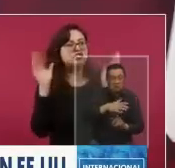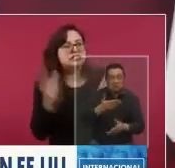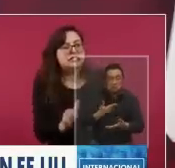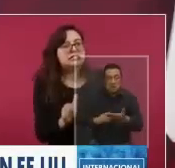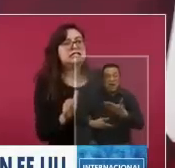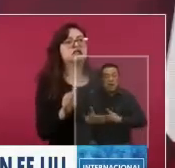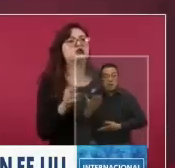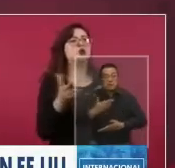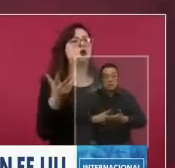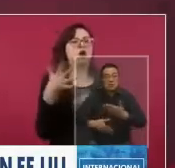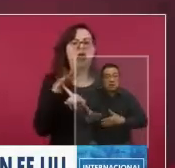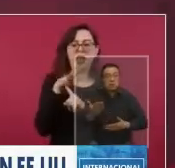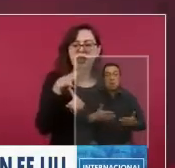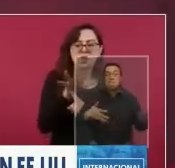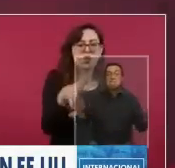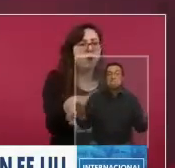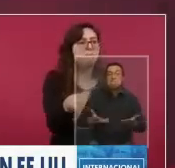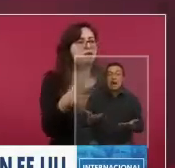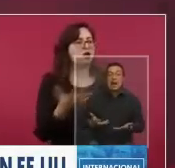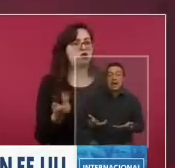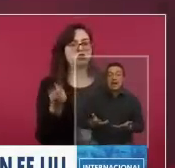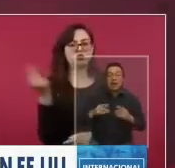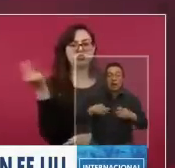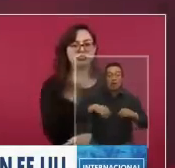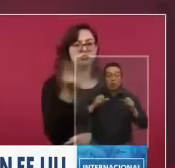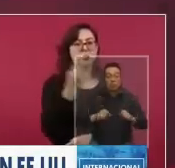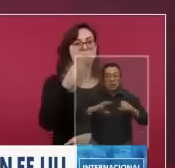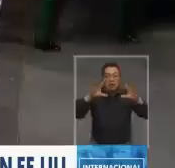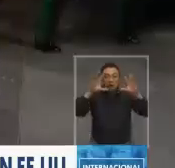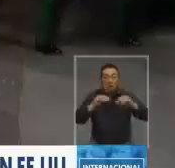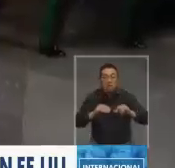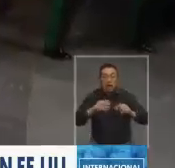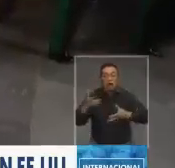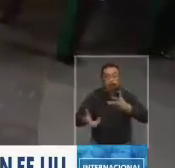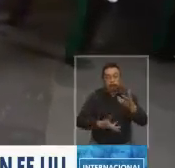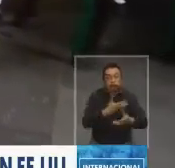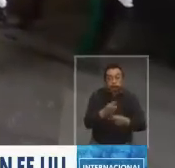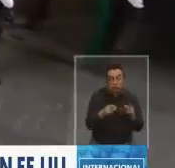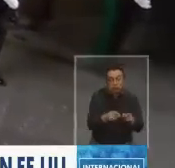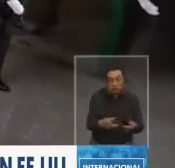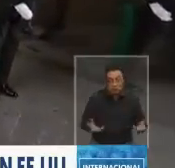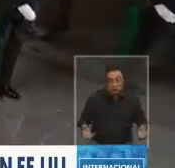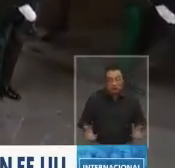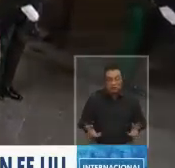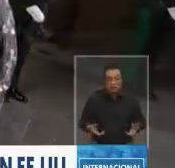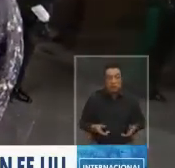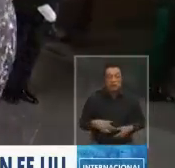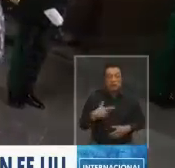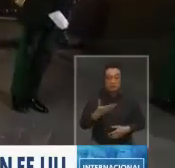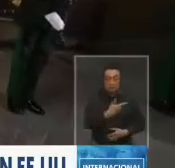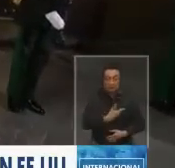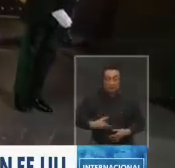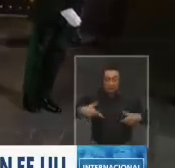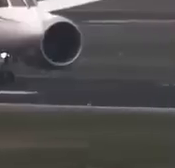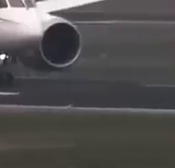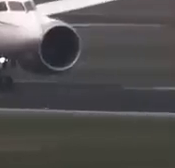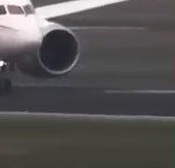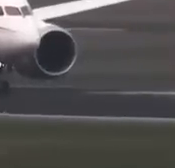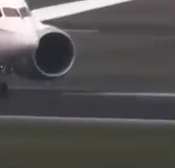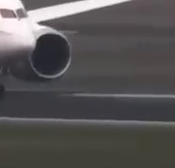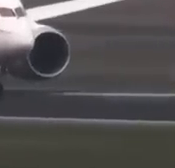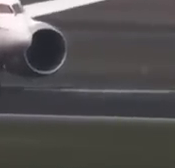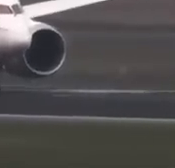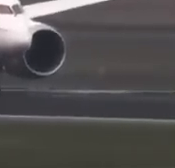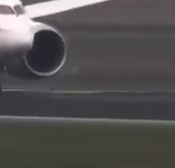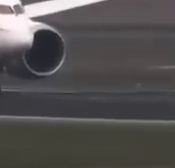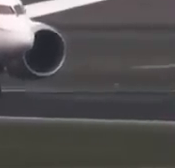un intercambio para que se quedara con el José María Morelos y Pavón a cambio de varias aeronaves para poder sofocar incendios en México el